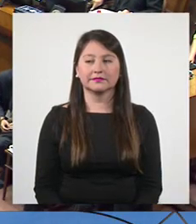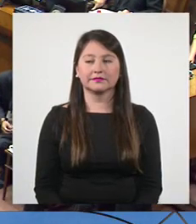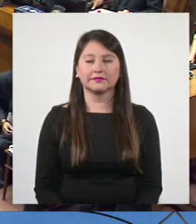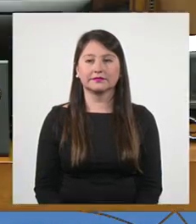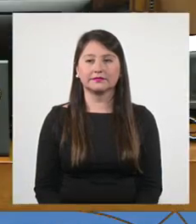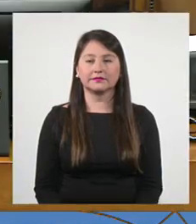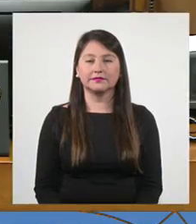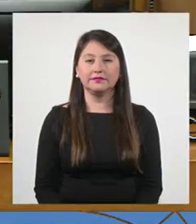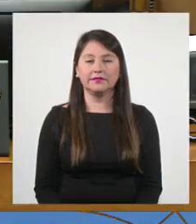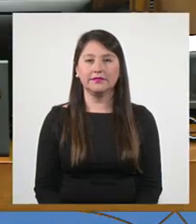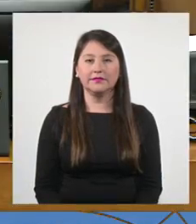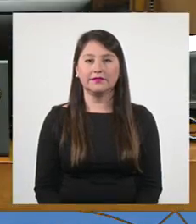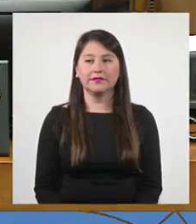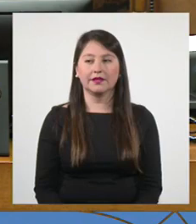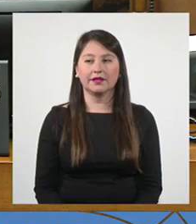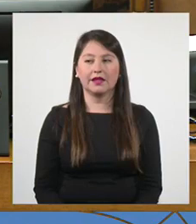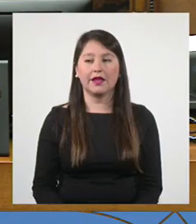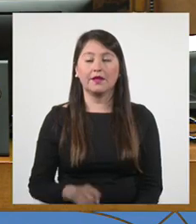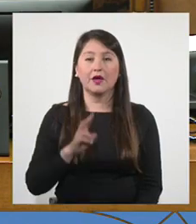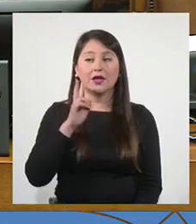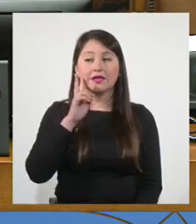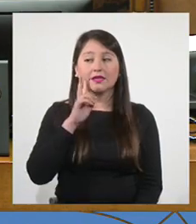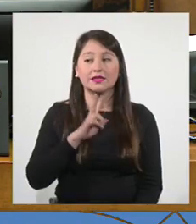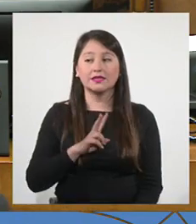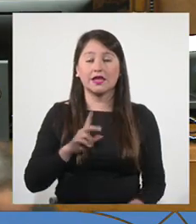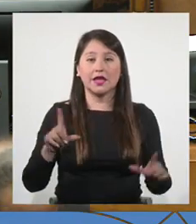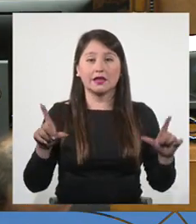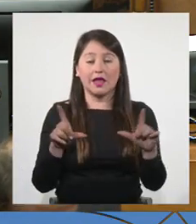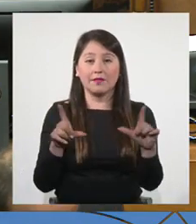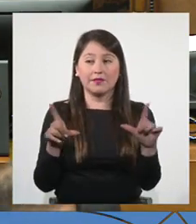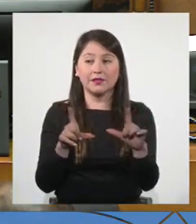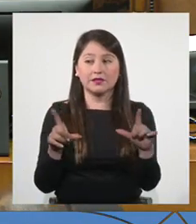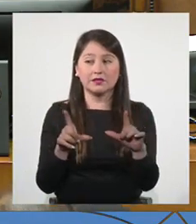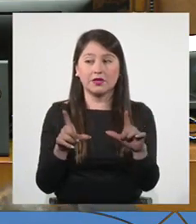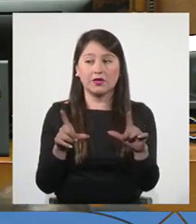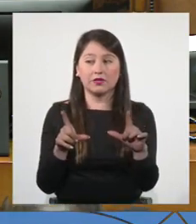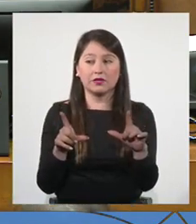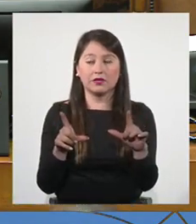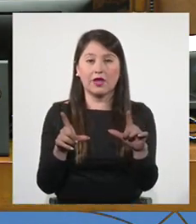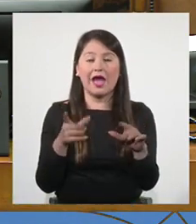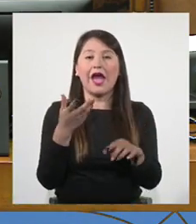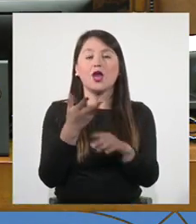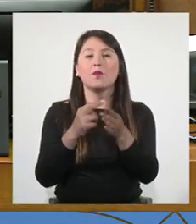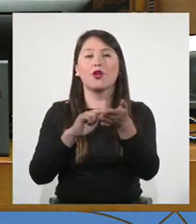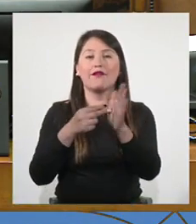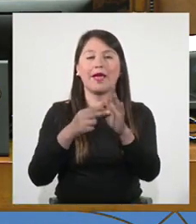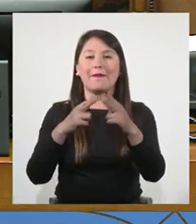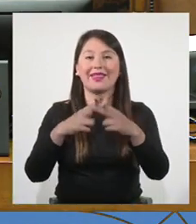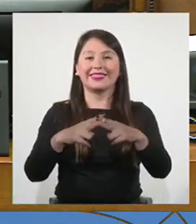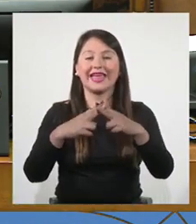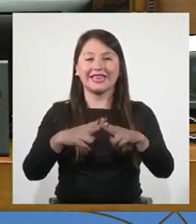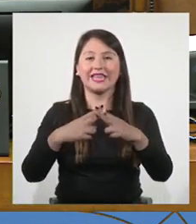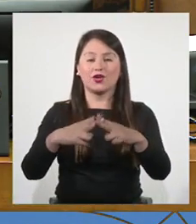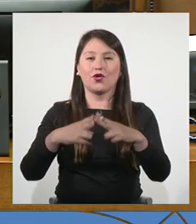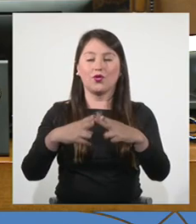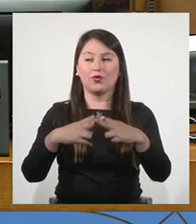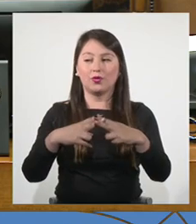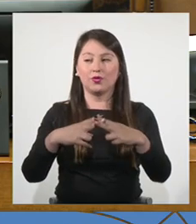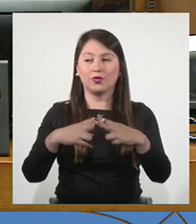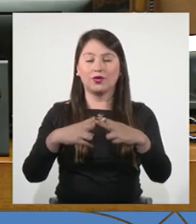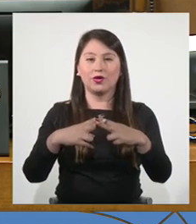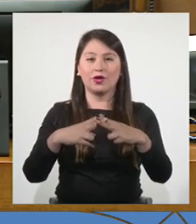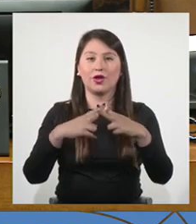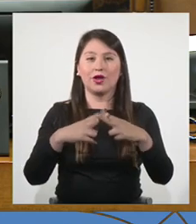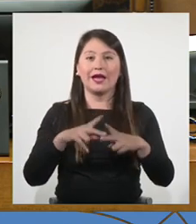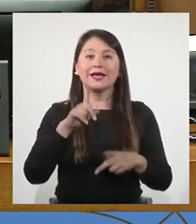Estamos sin transmisión del canal, ¿eh? Tuvimos un problema técnico, Iván. Tuvimos un problema técnico, estamos